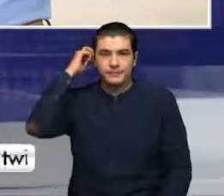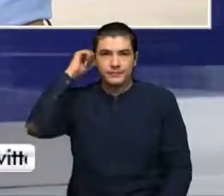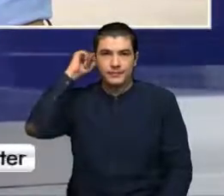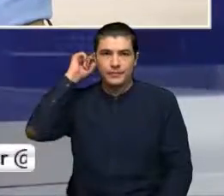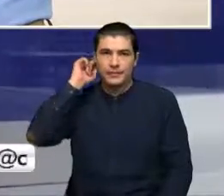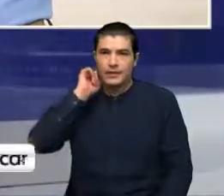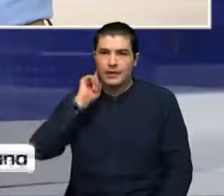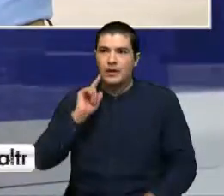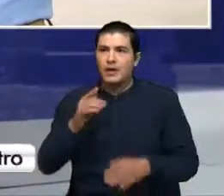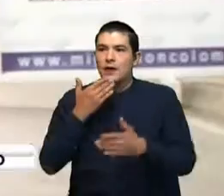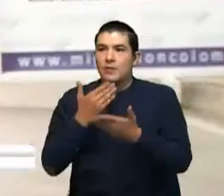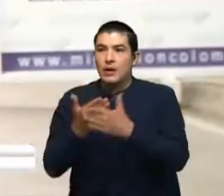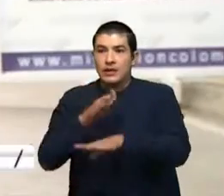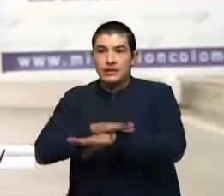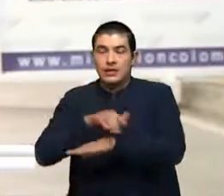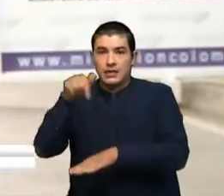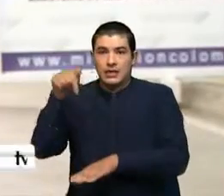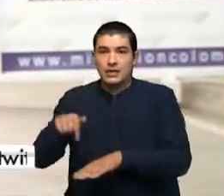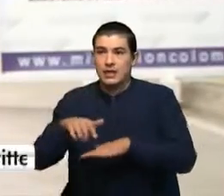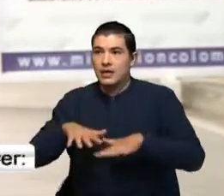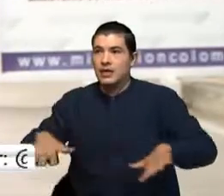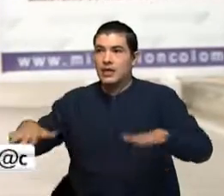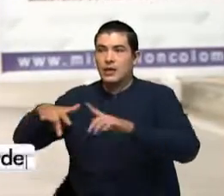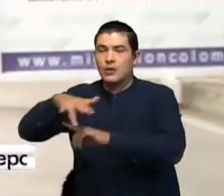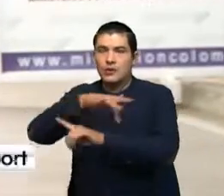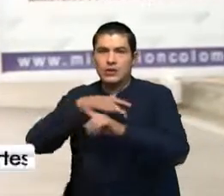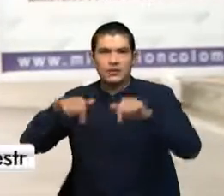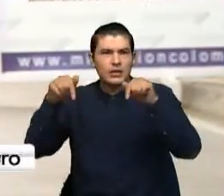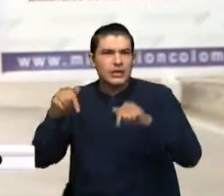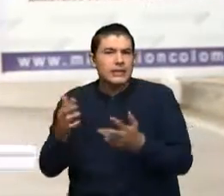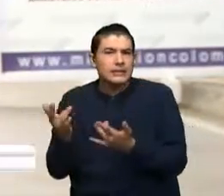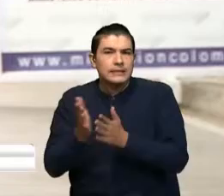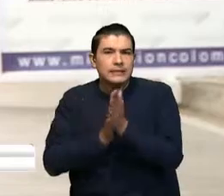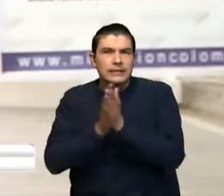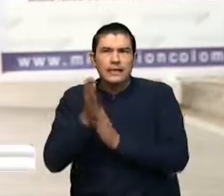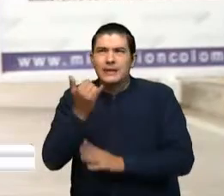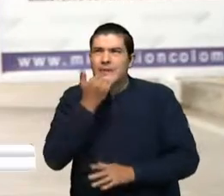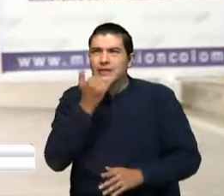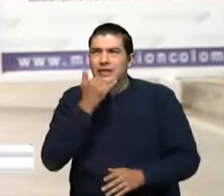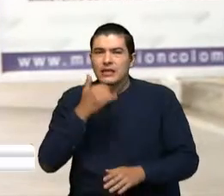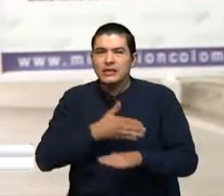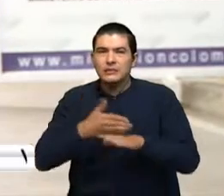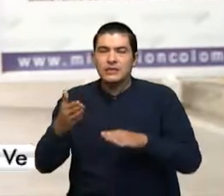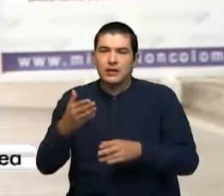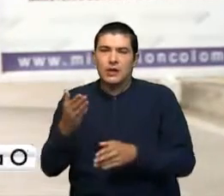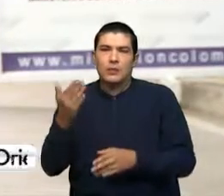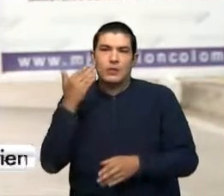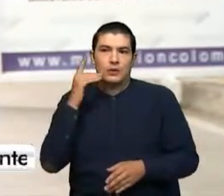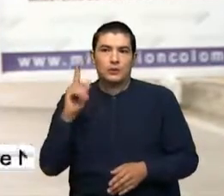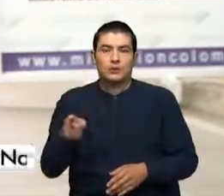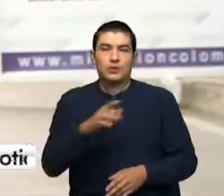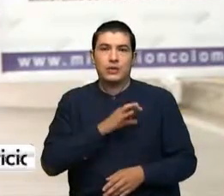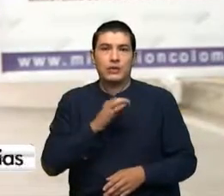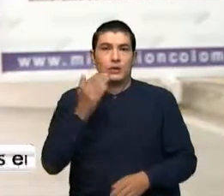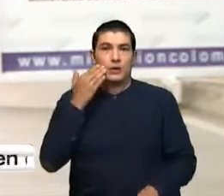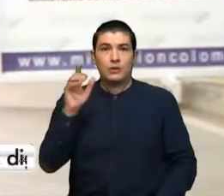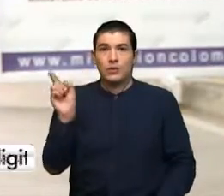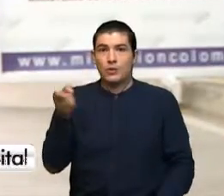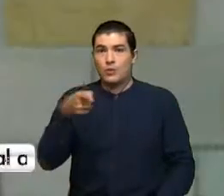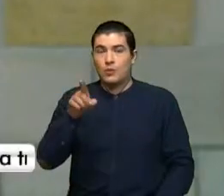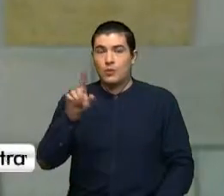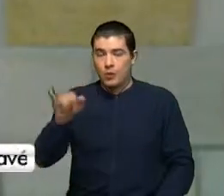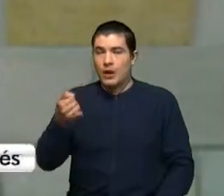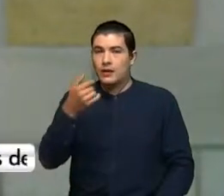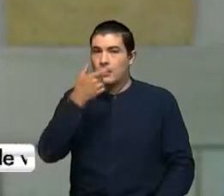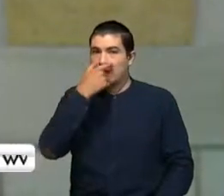Buenas tardes, pues el panorama aquí está enmarcado en la expectativa de lo que pueda ocurrir luego del sábado, cuando Guaidó convocó a